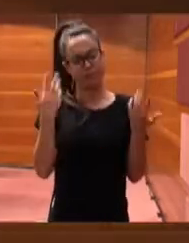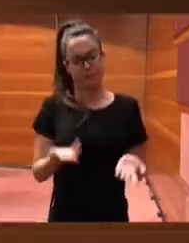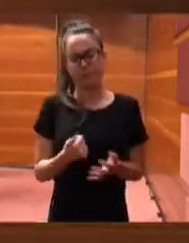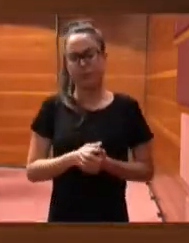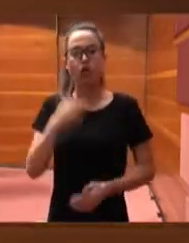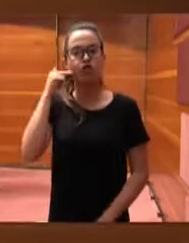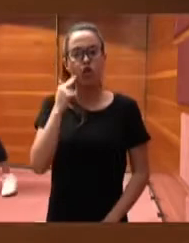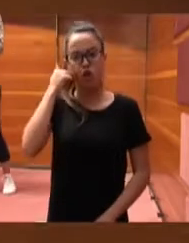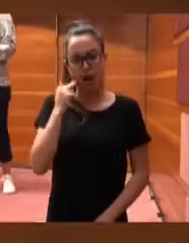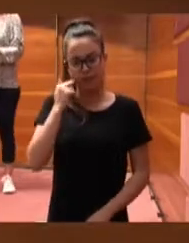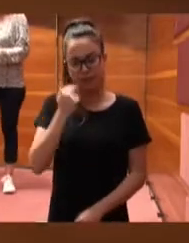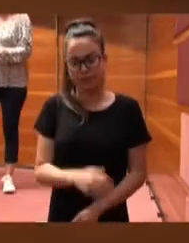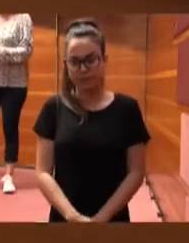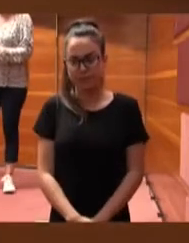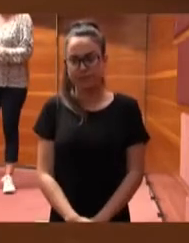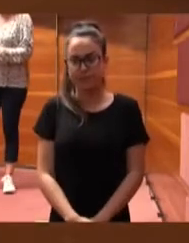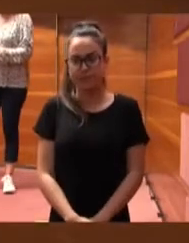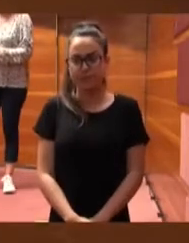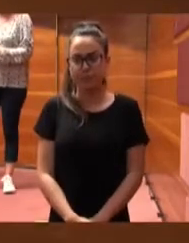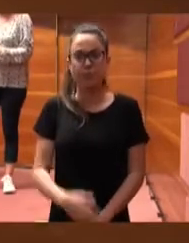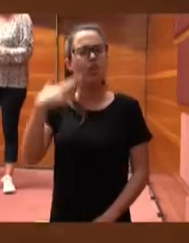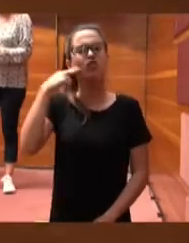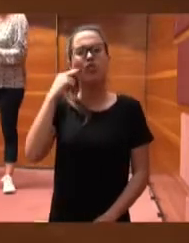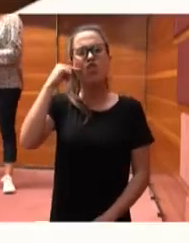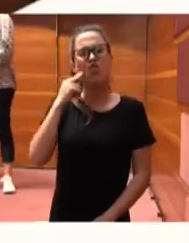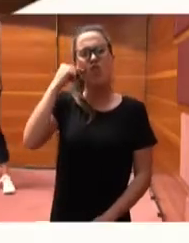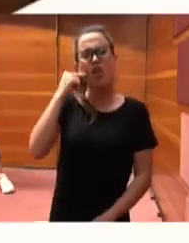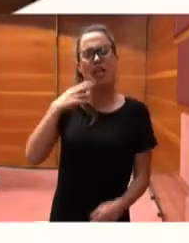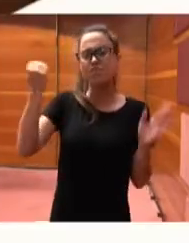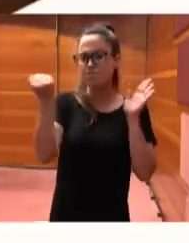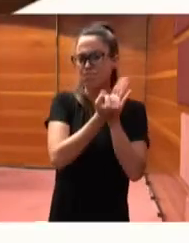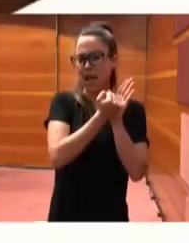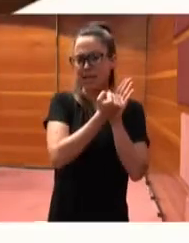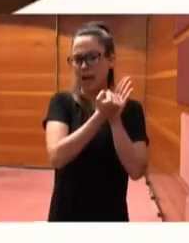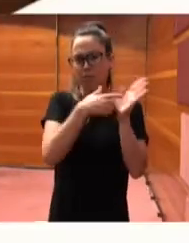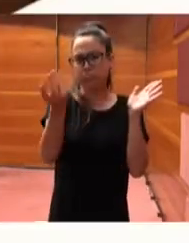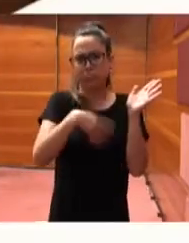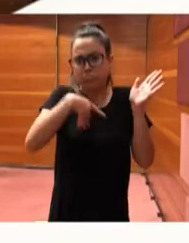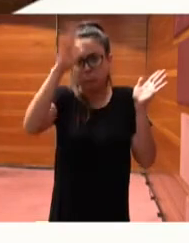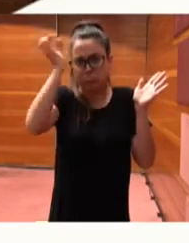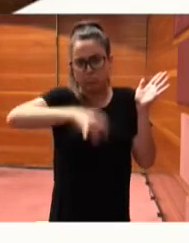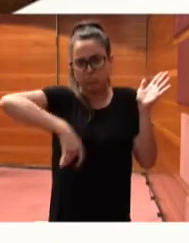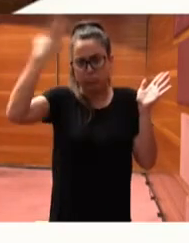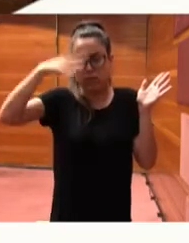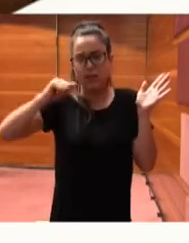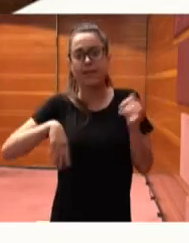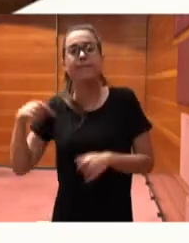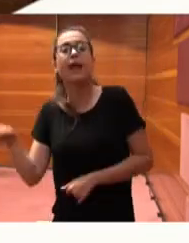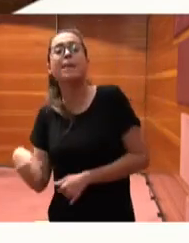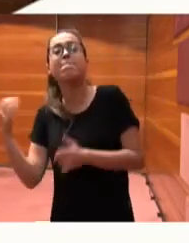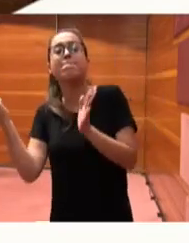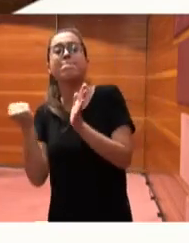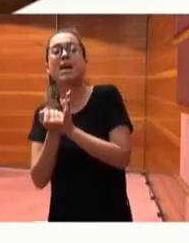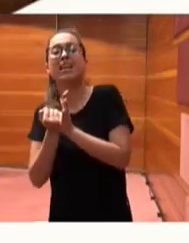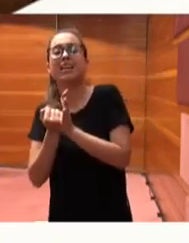el chocolate, ¿vale? Chocolate de marca blanca frente a chocolate de mercado justo.